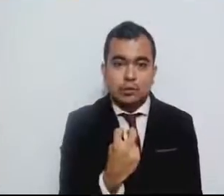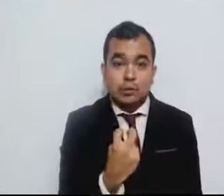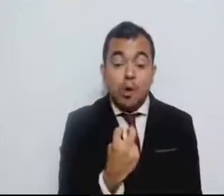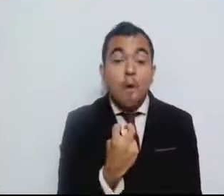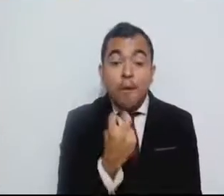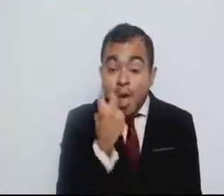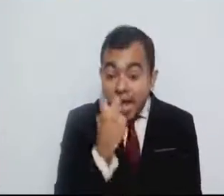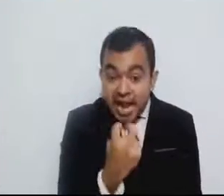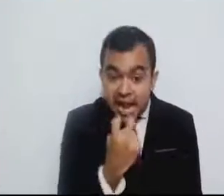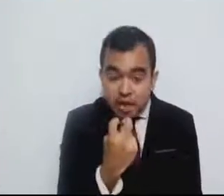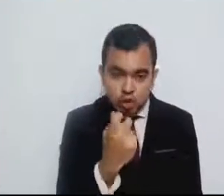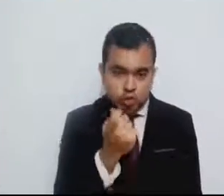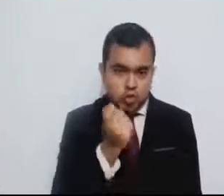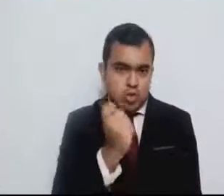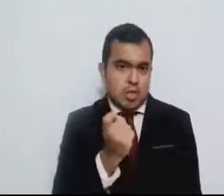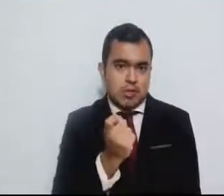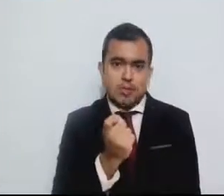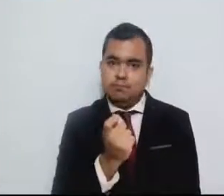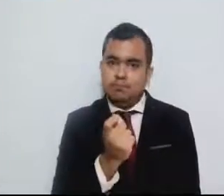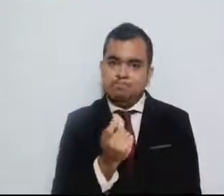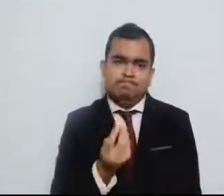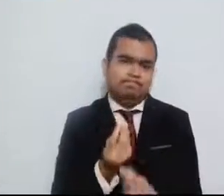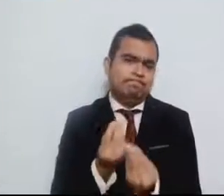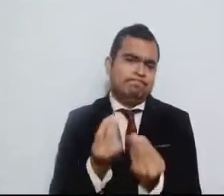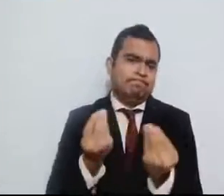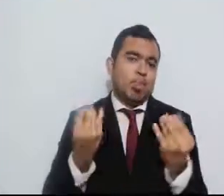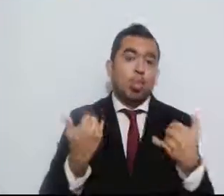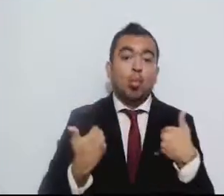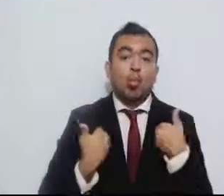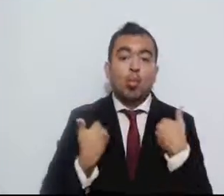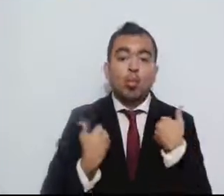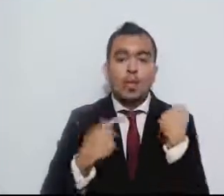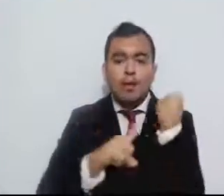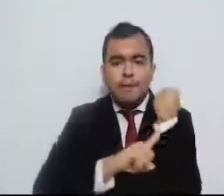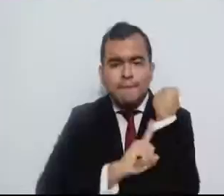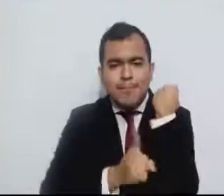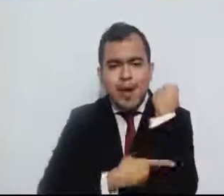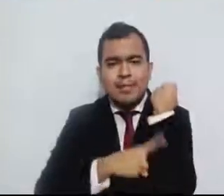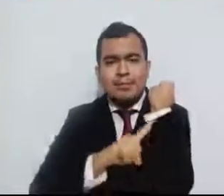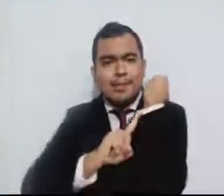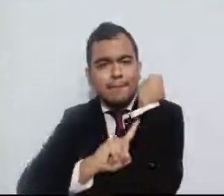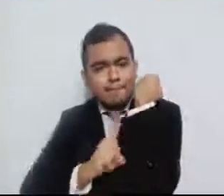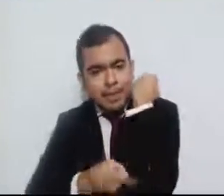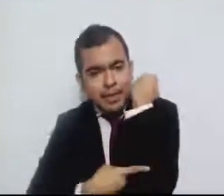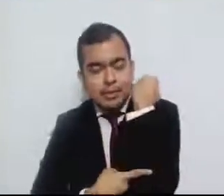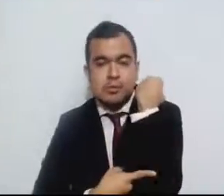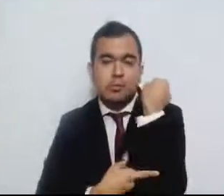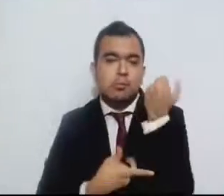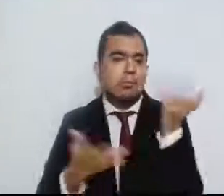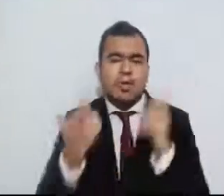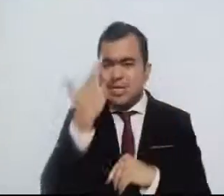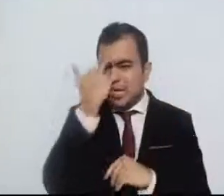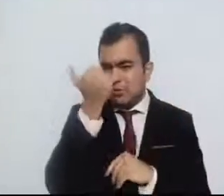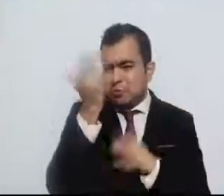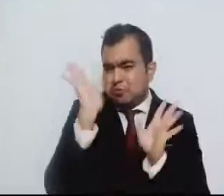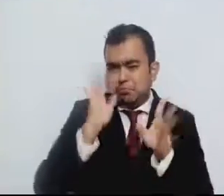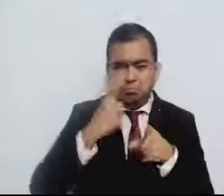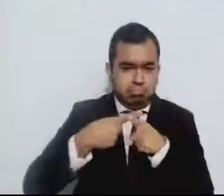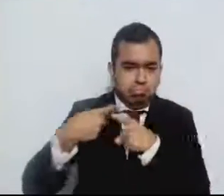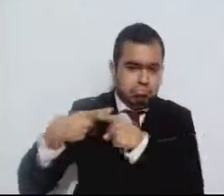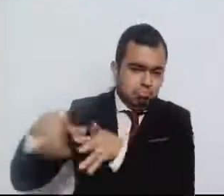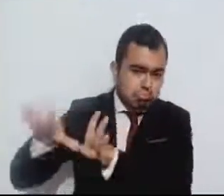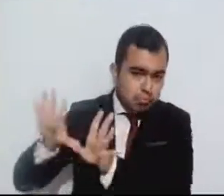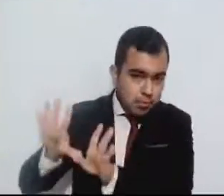cantidad de embarazos adolescentes que se han dado por las distintas circunstancias, y muchos de esos